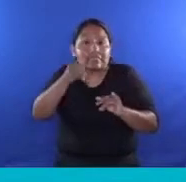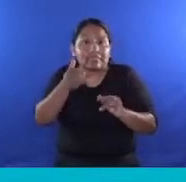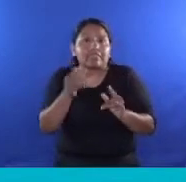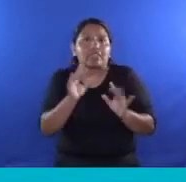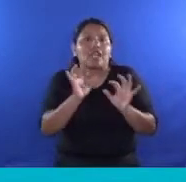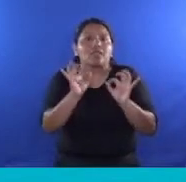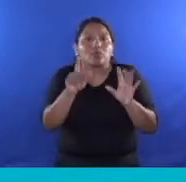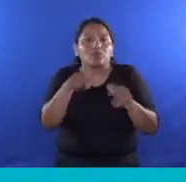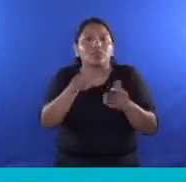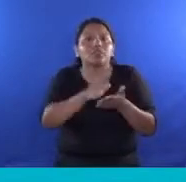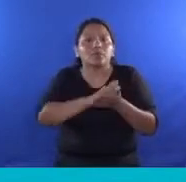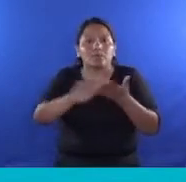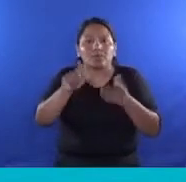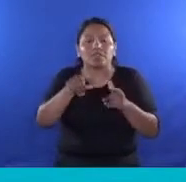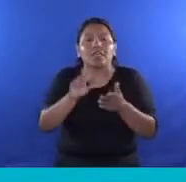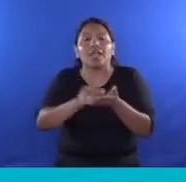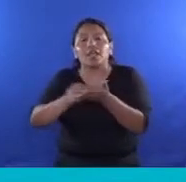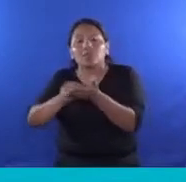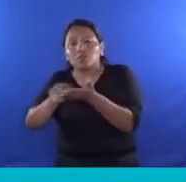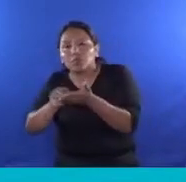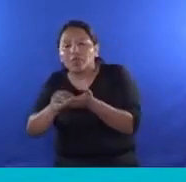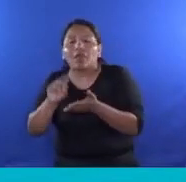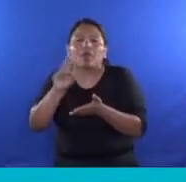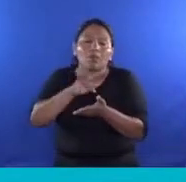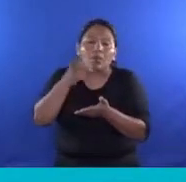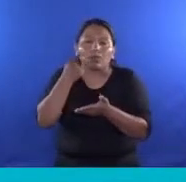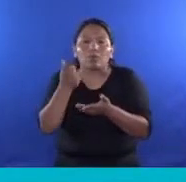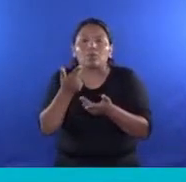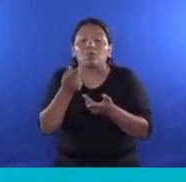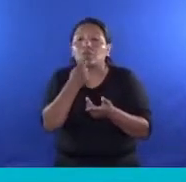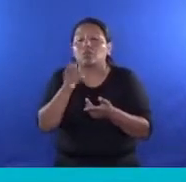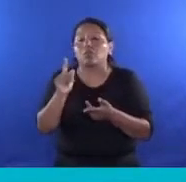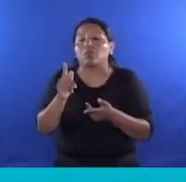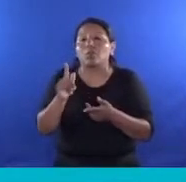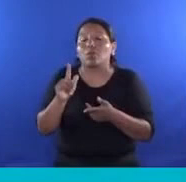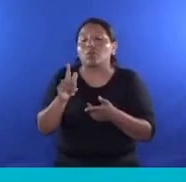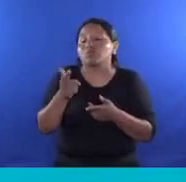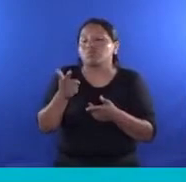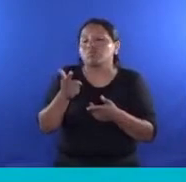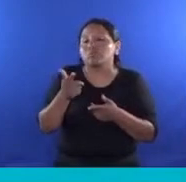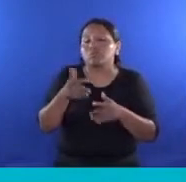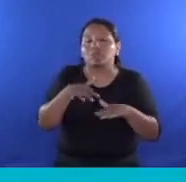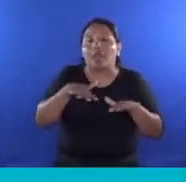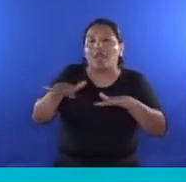esta Cámara. Que a los diputados o a las diputadas, cuando no están en el ejercicio